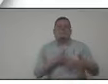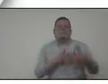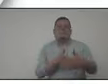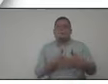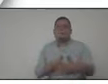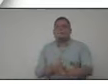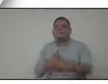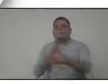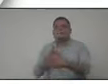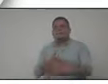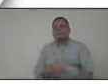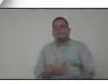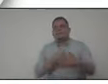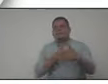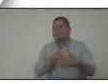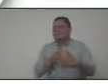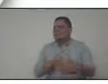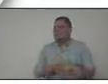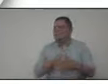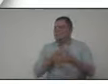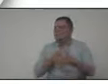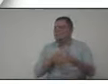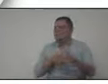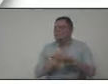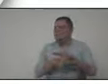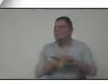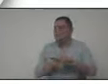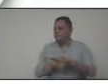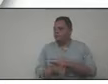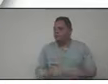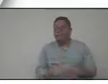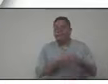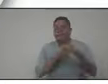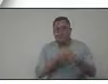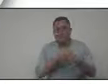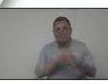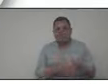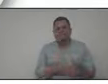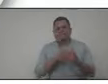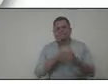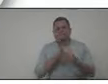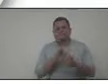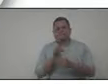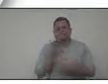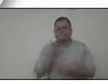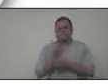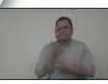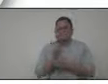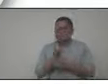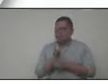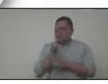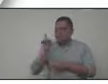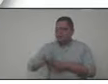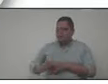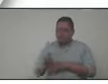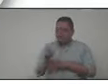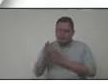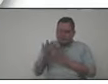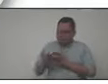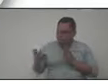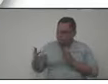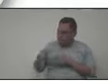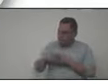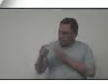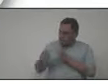salud. ¿Qué es la restricción al acceso a los servicios de salud? Nuestras instituciones de salud, a pesar de ser todos